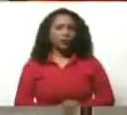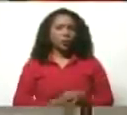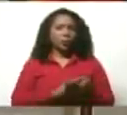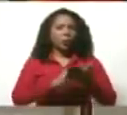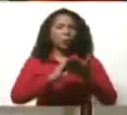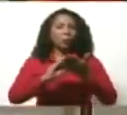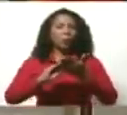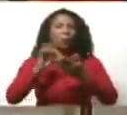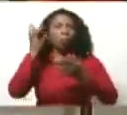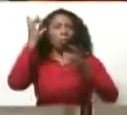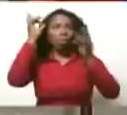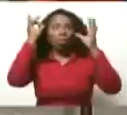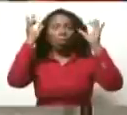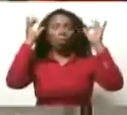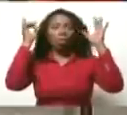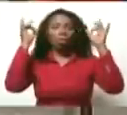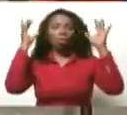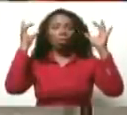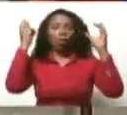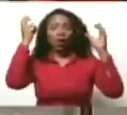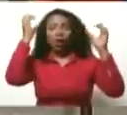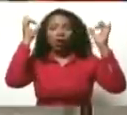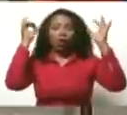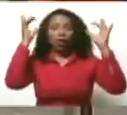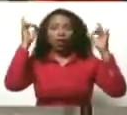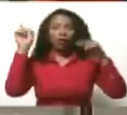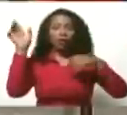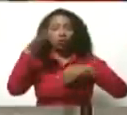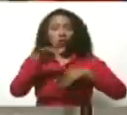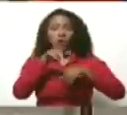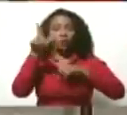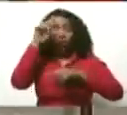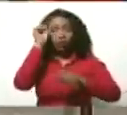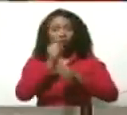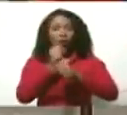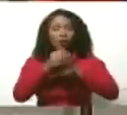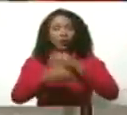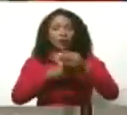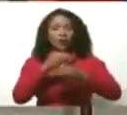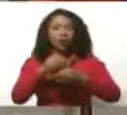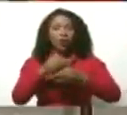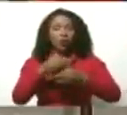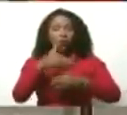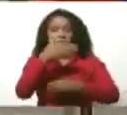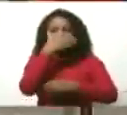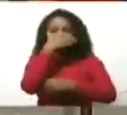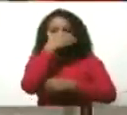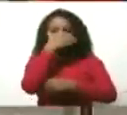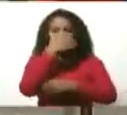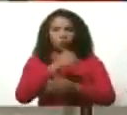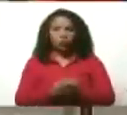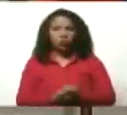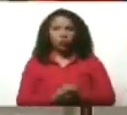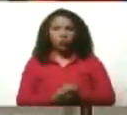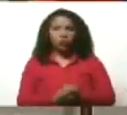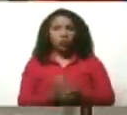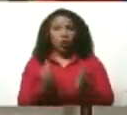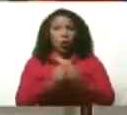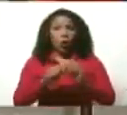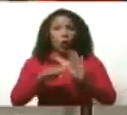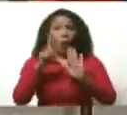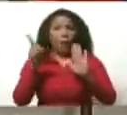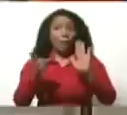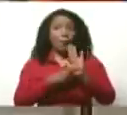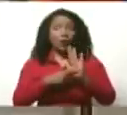maquillando todas estas operaciones que se hicieron a la sombra, con total